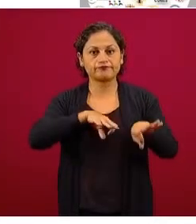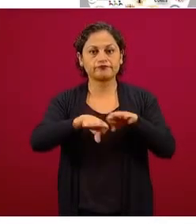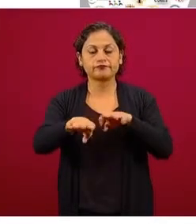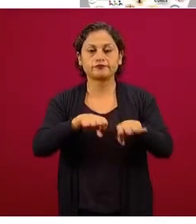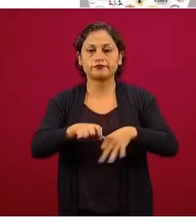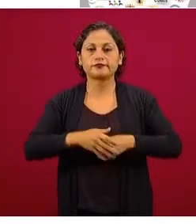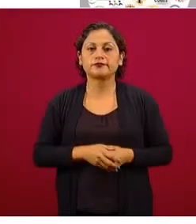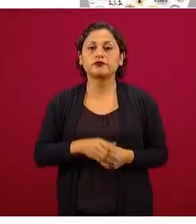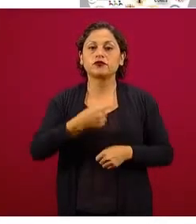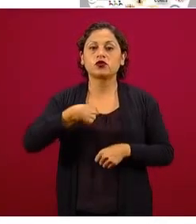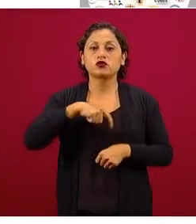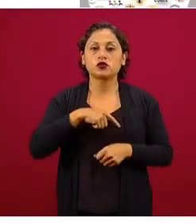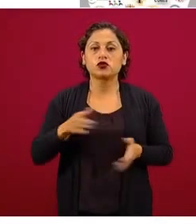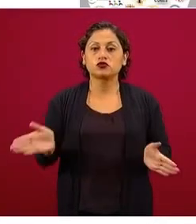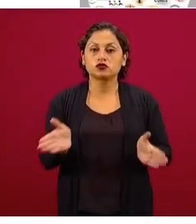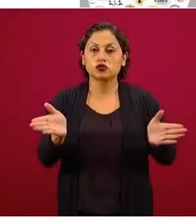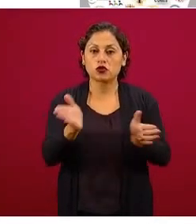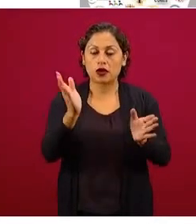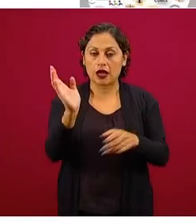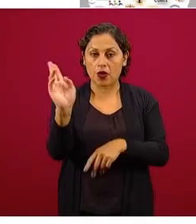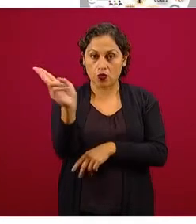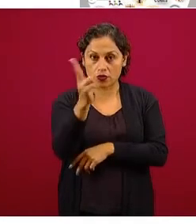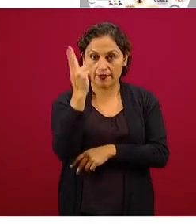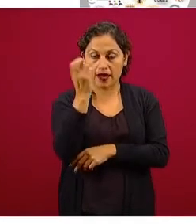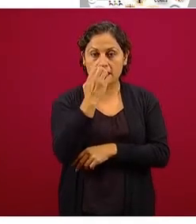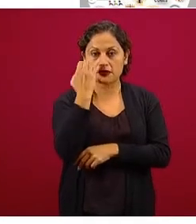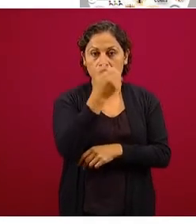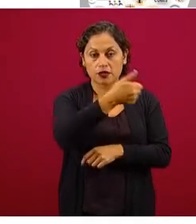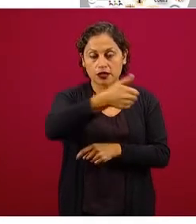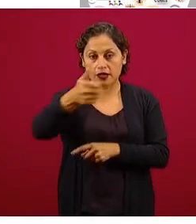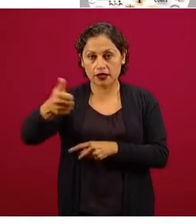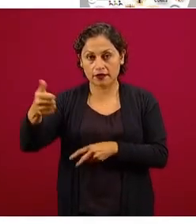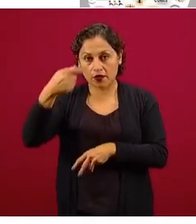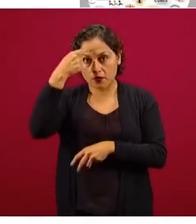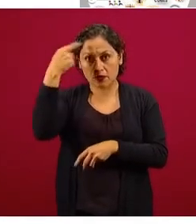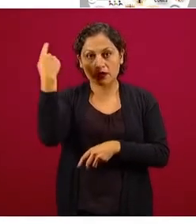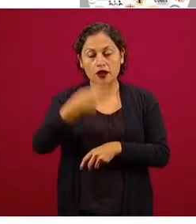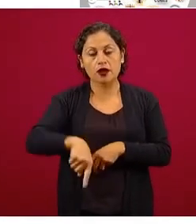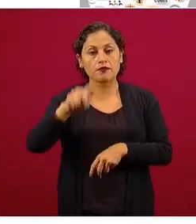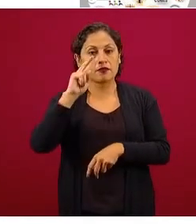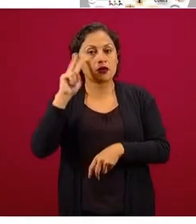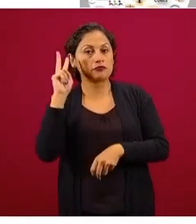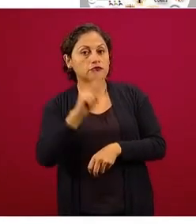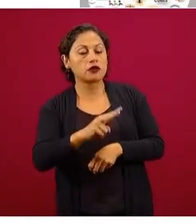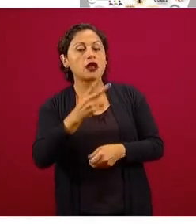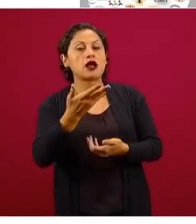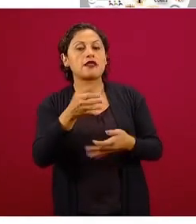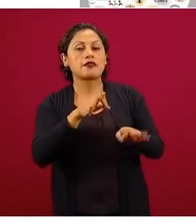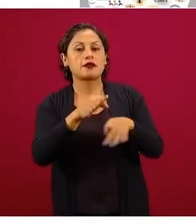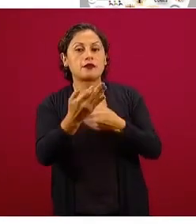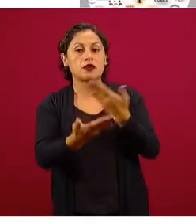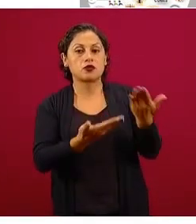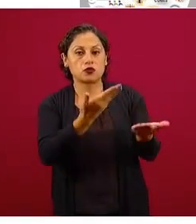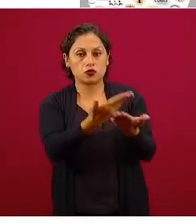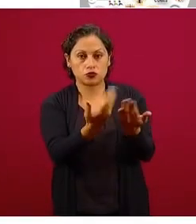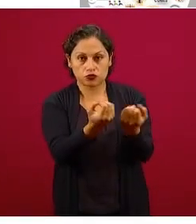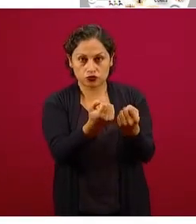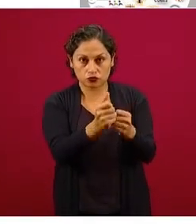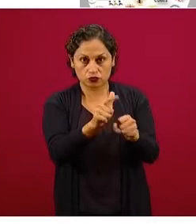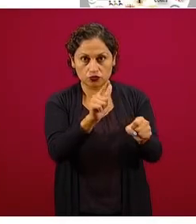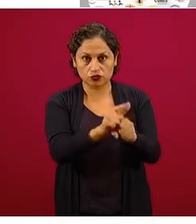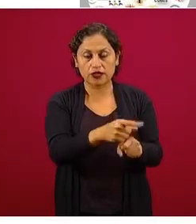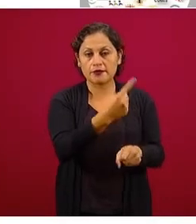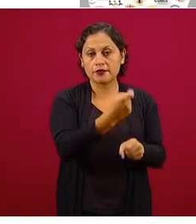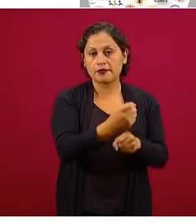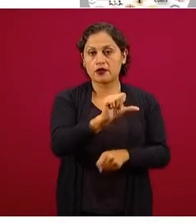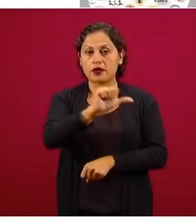colegios promoviendo actividades colectivas y locales para visibilizar el trabajo social del 1 al 31 de agosto. Y bueno, esta